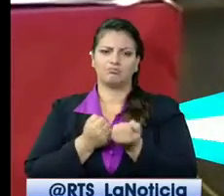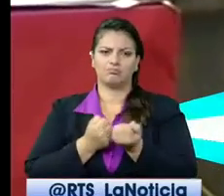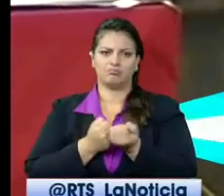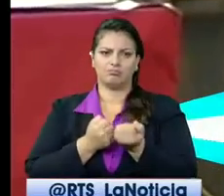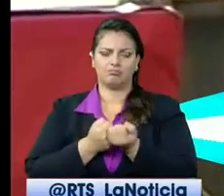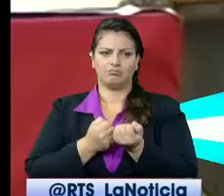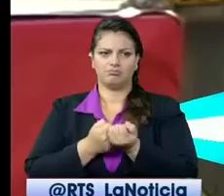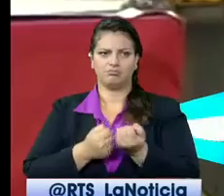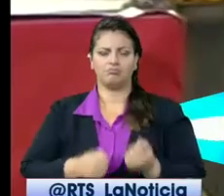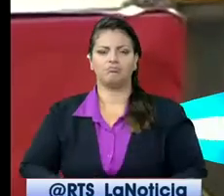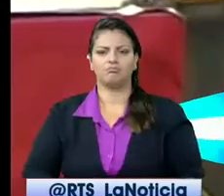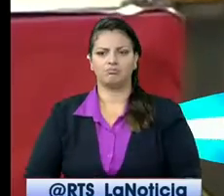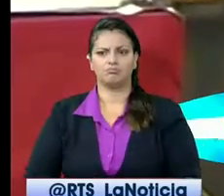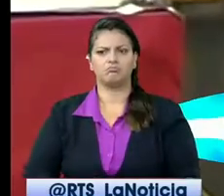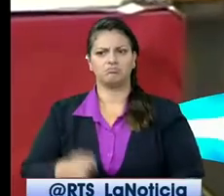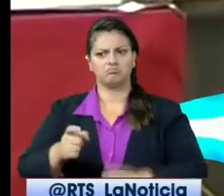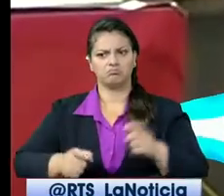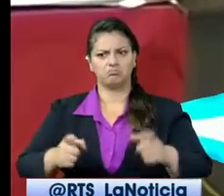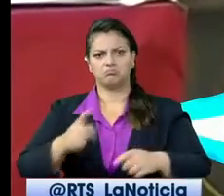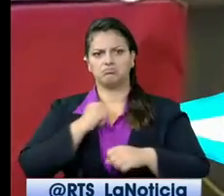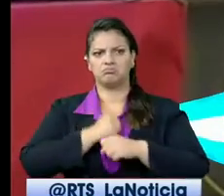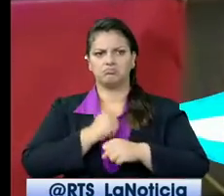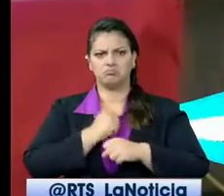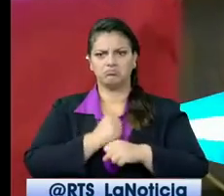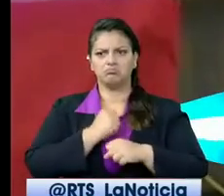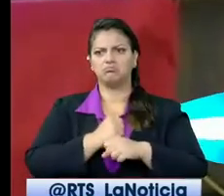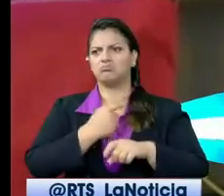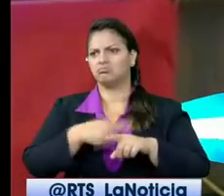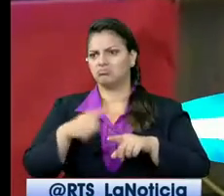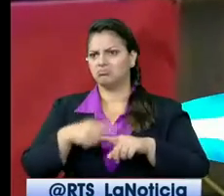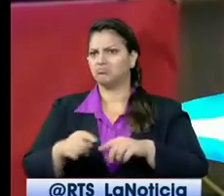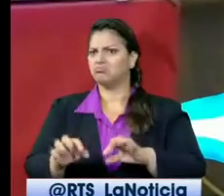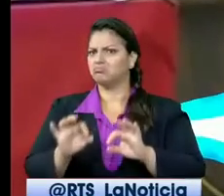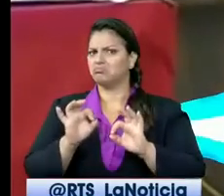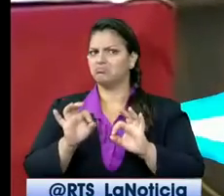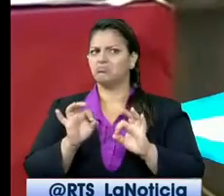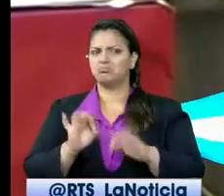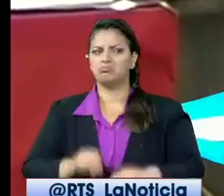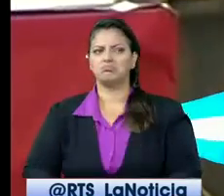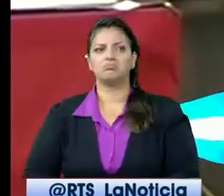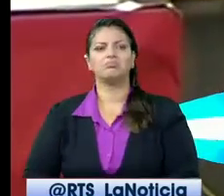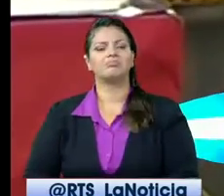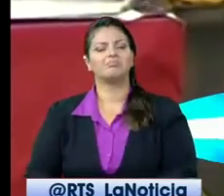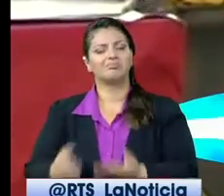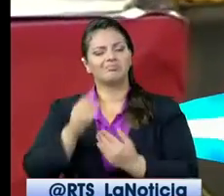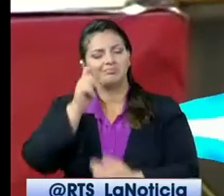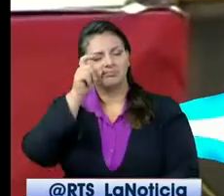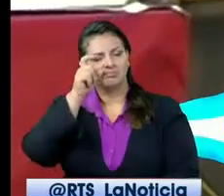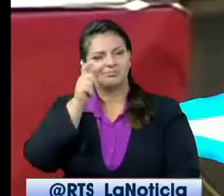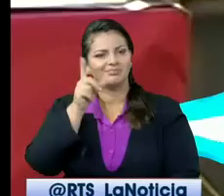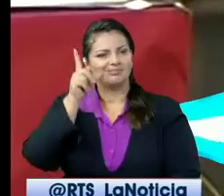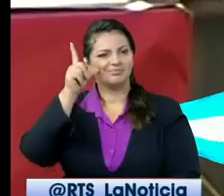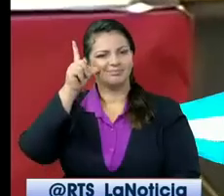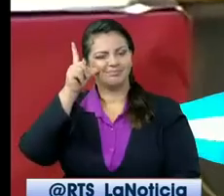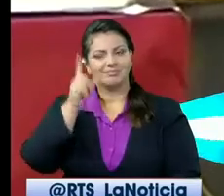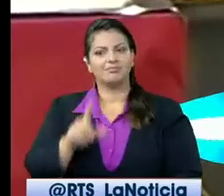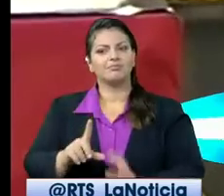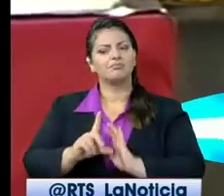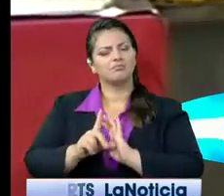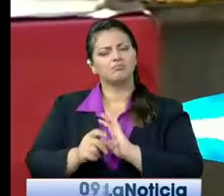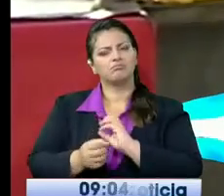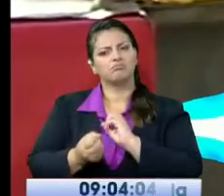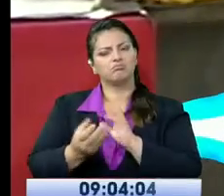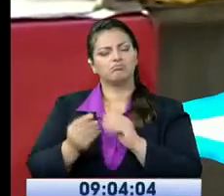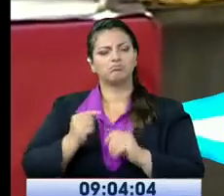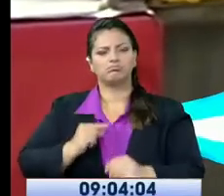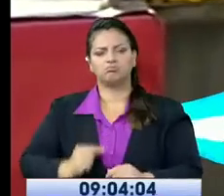como ellos que están saliendo adelante. Y uno también conoce novedades, así que Hugo, Luisa, más adelante vamos a seguir mostrando más